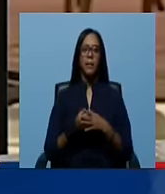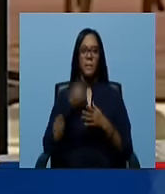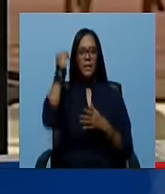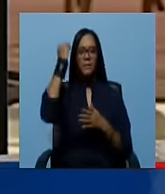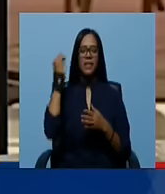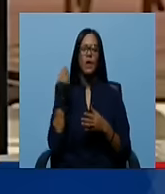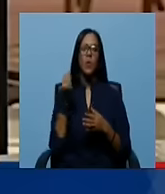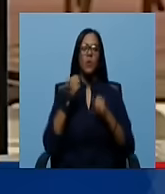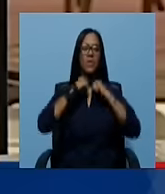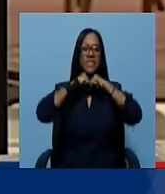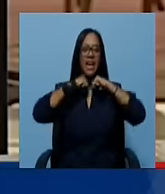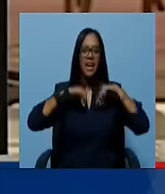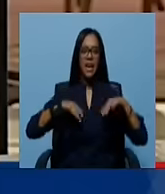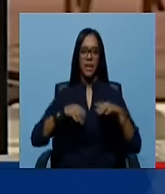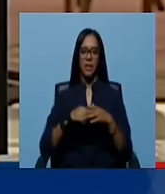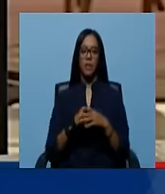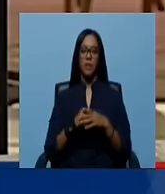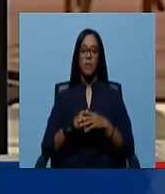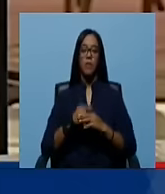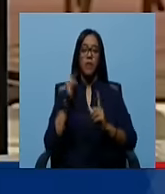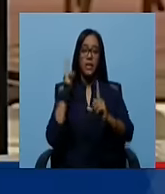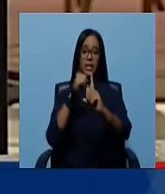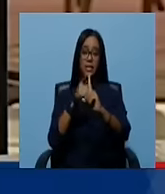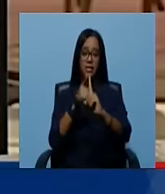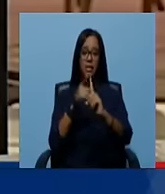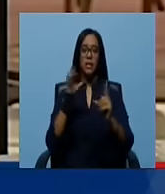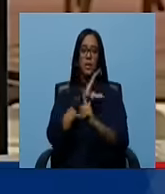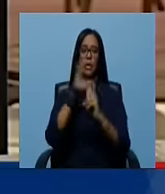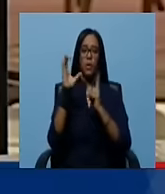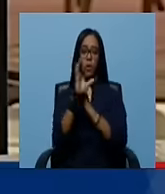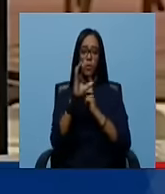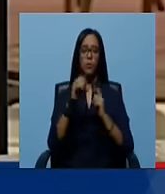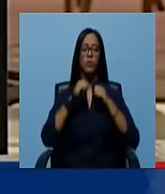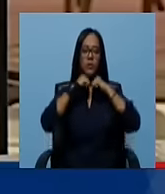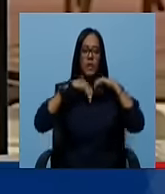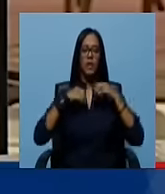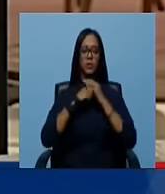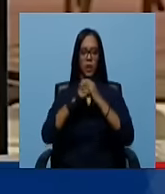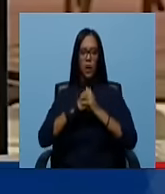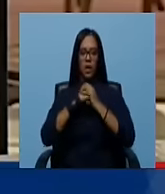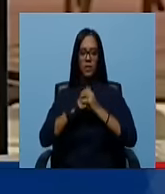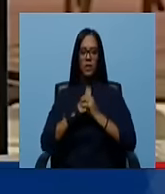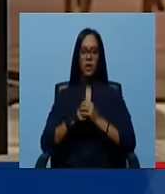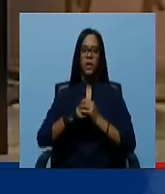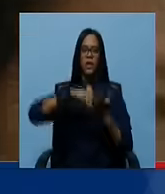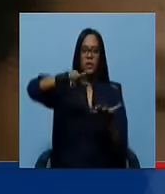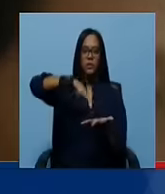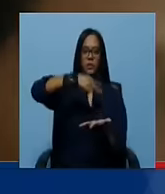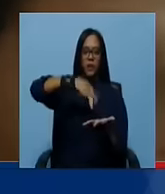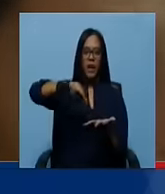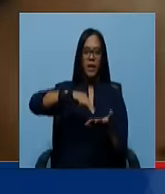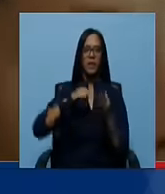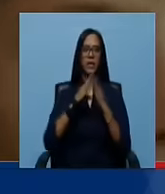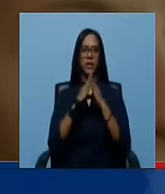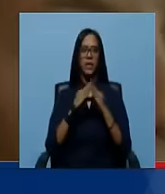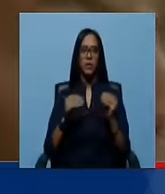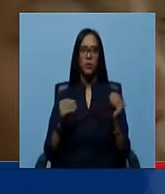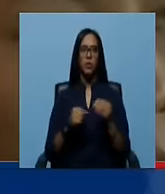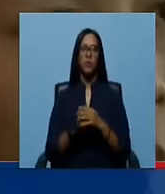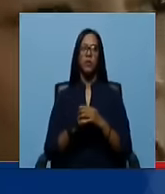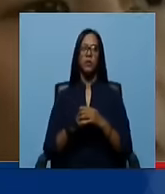Fue destino del culto sagrado, de sus oraciones, de sus bailes y de todas sus